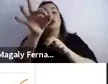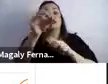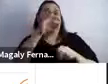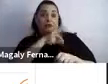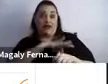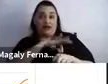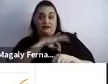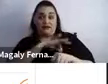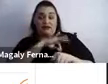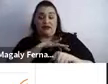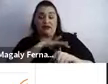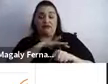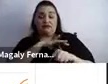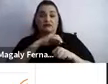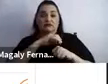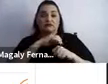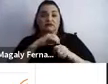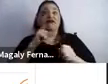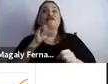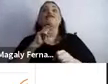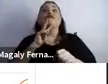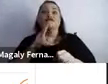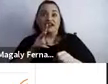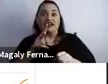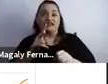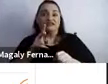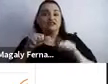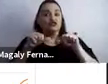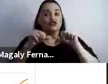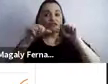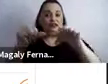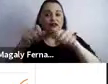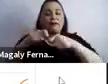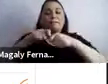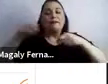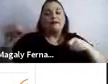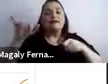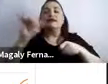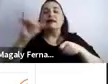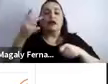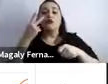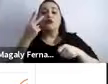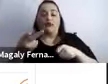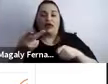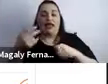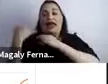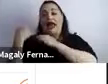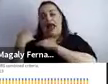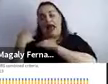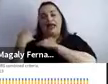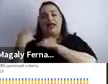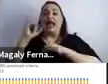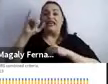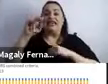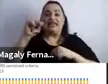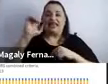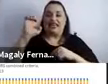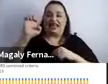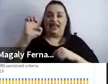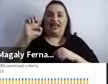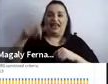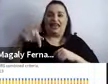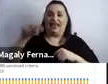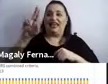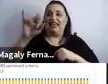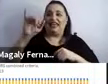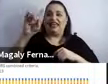bienestar factible y sostenible, sino también medir, como verán ahora, la carga de inequidad. Bien,